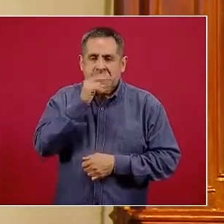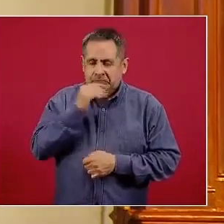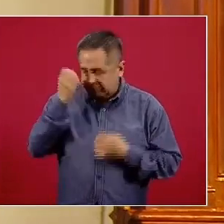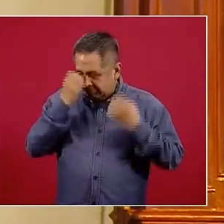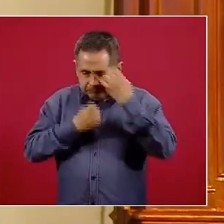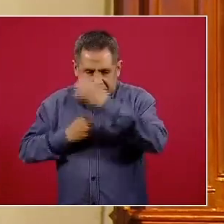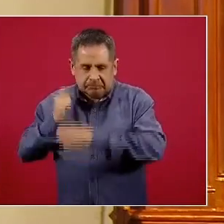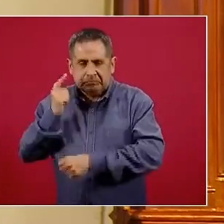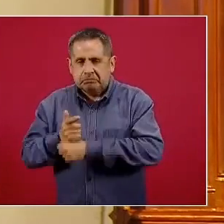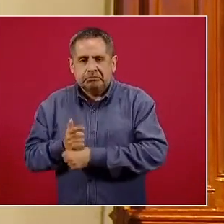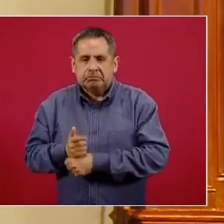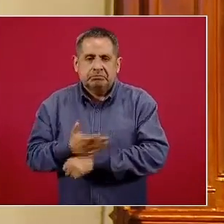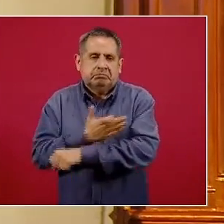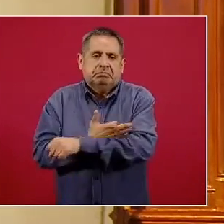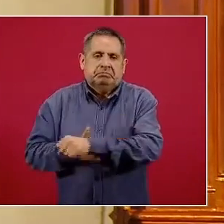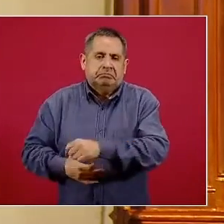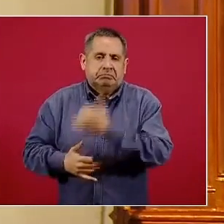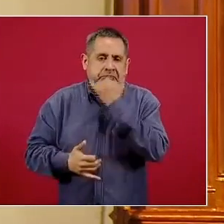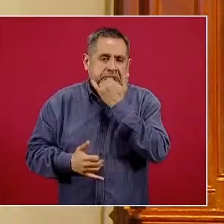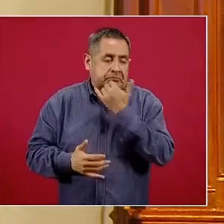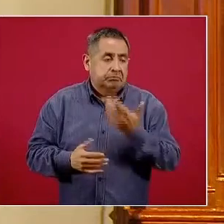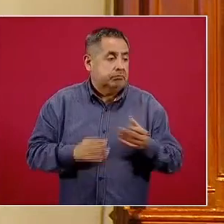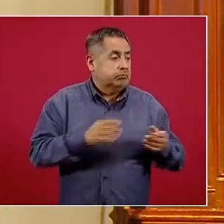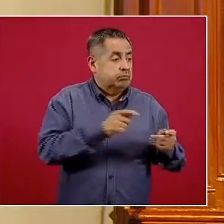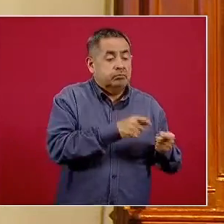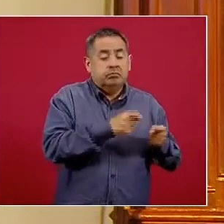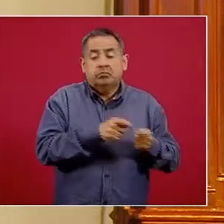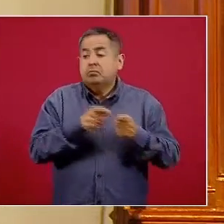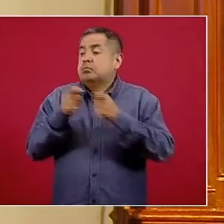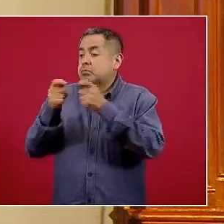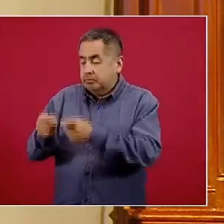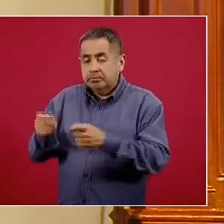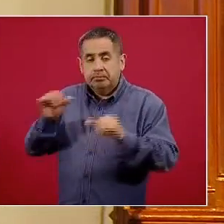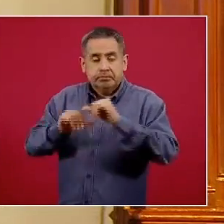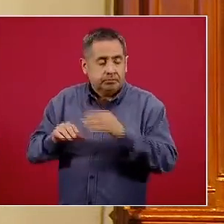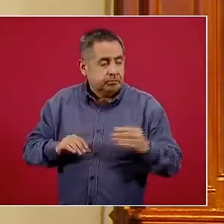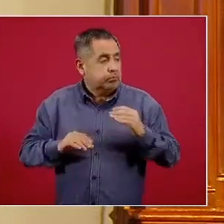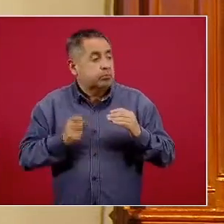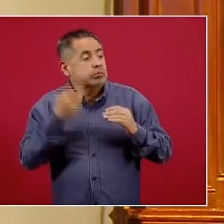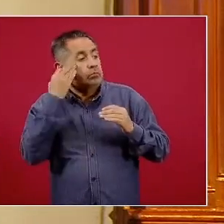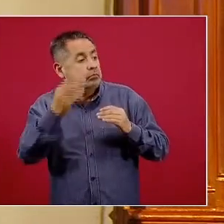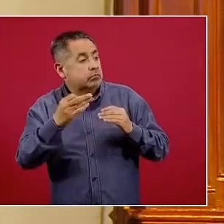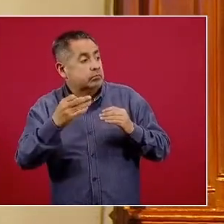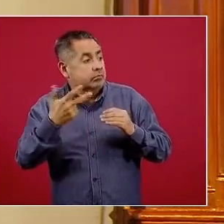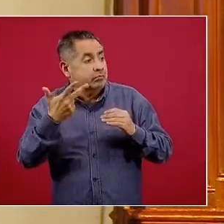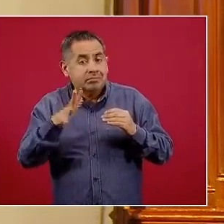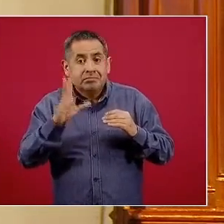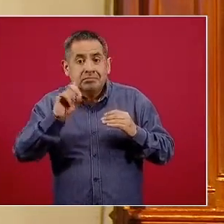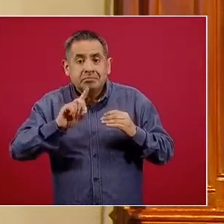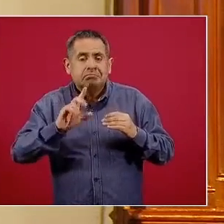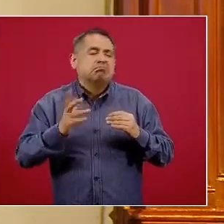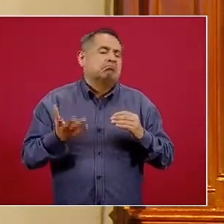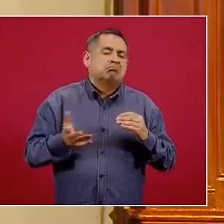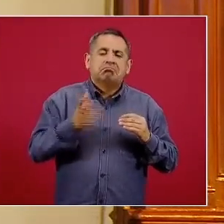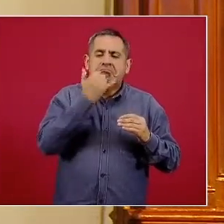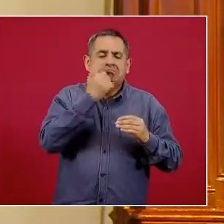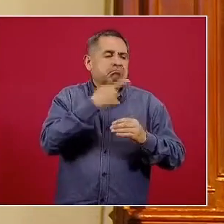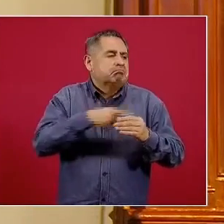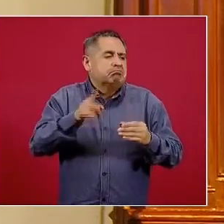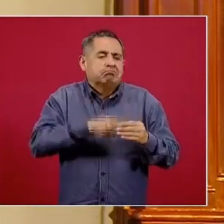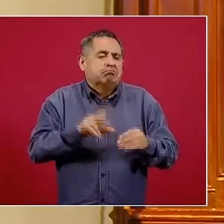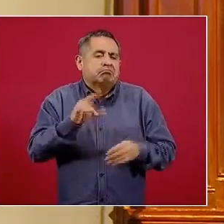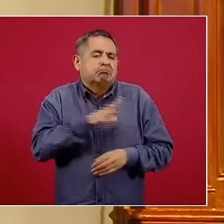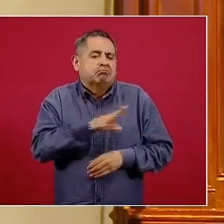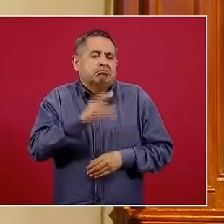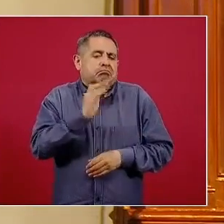procesada y por lo tanto un laboratorio de cualquiera de estos grupos puede, en base a los lineamientos, rechazarla,